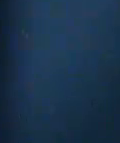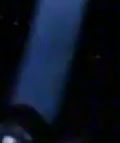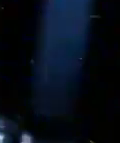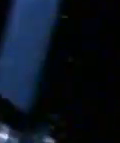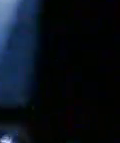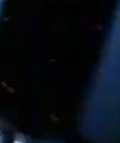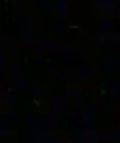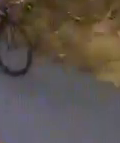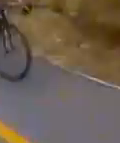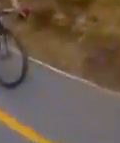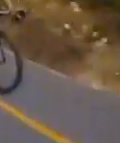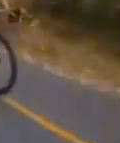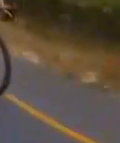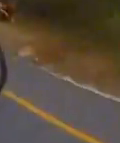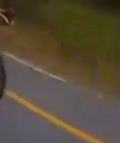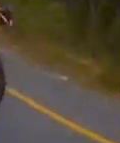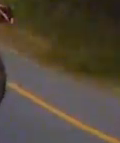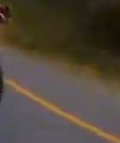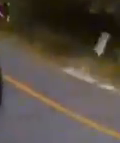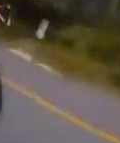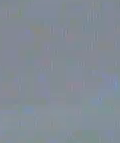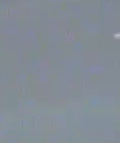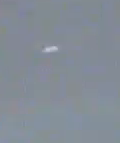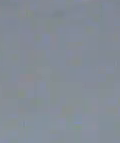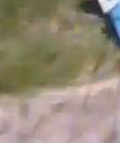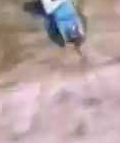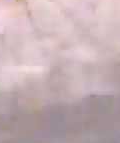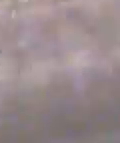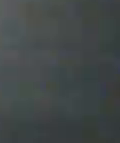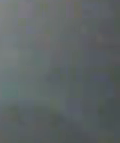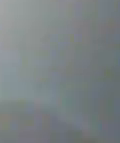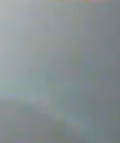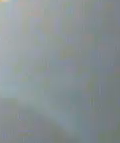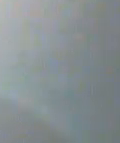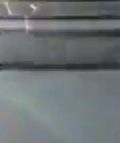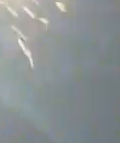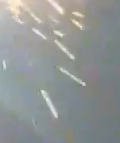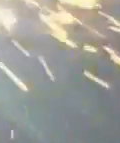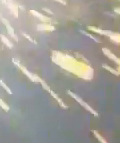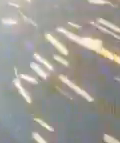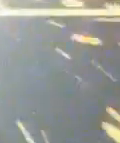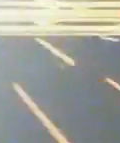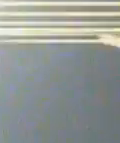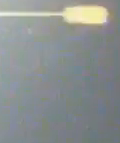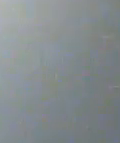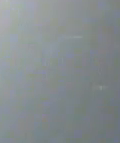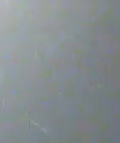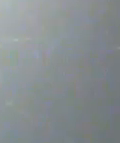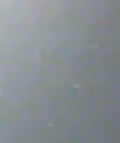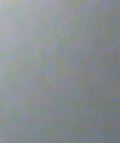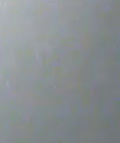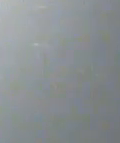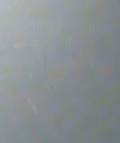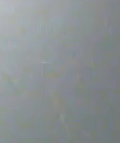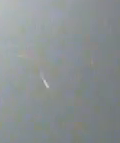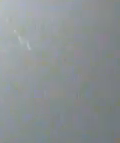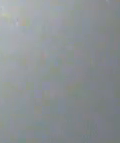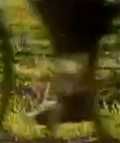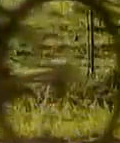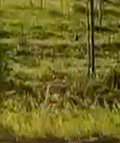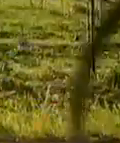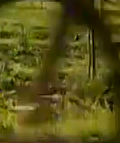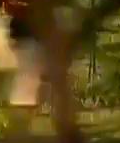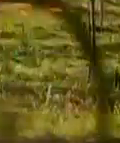Comienzan las emociones del ciclismo y Medios Públicos está presente en la 36ª edición de la Vuelta Ciclista al Ecuador,